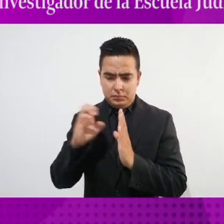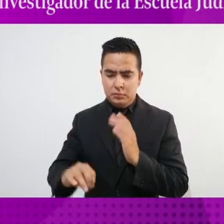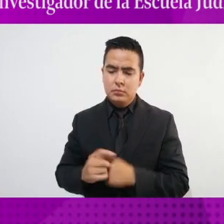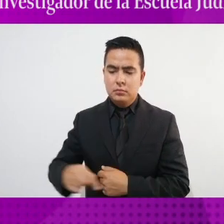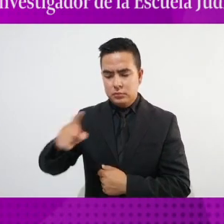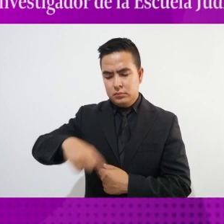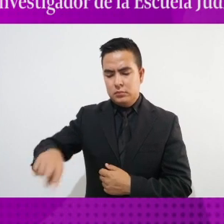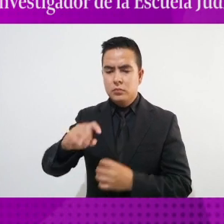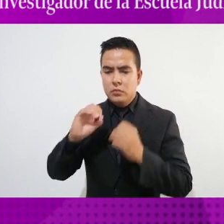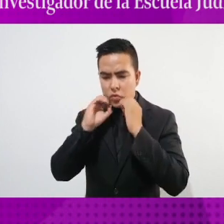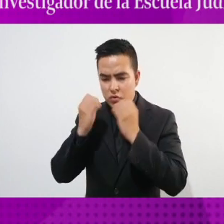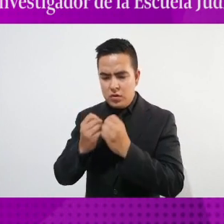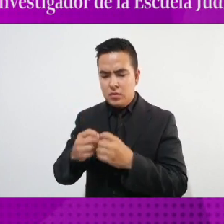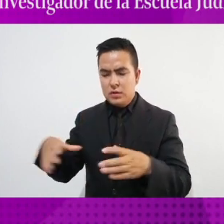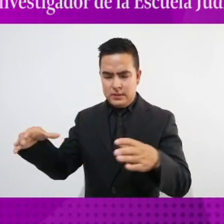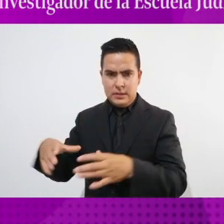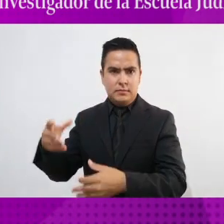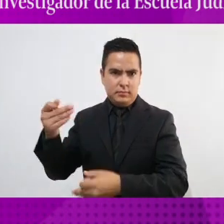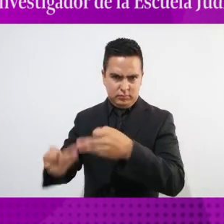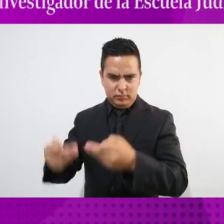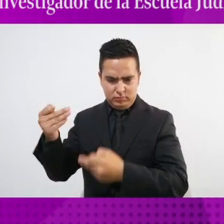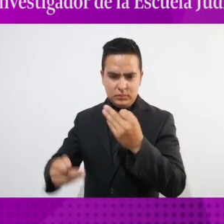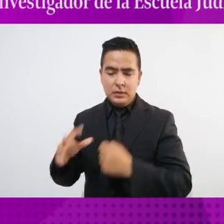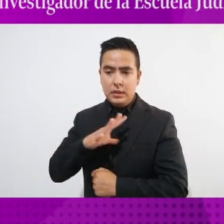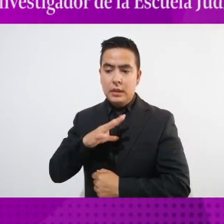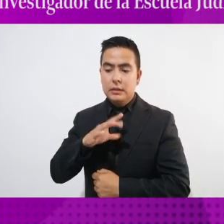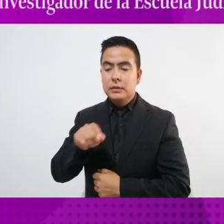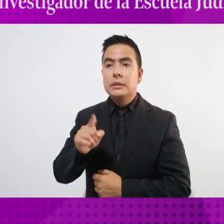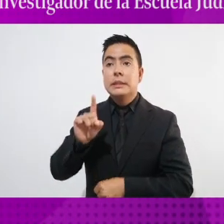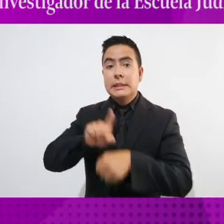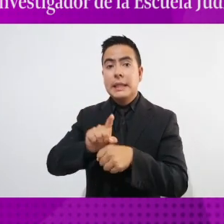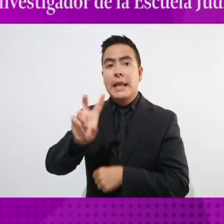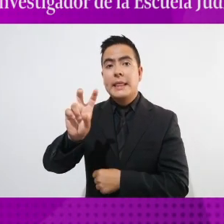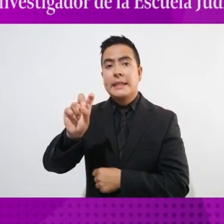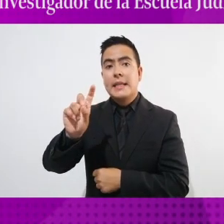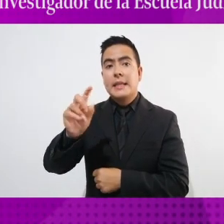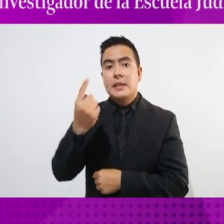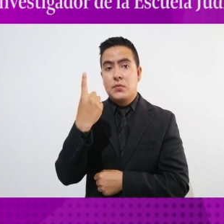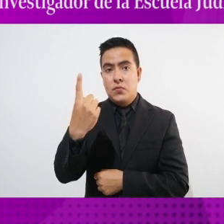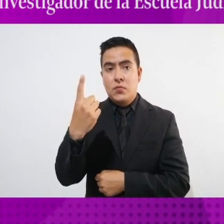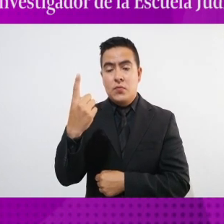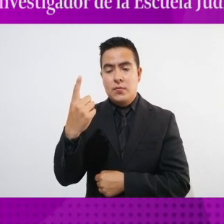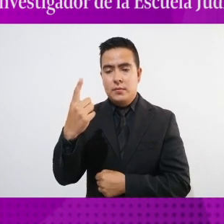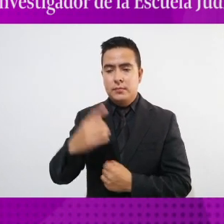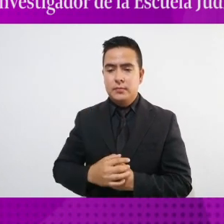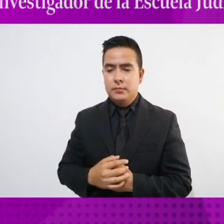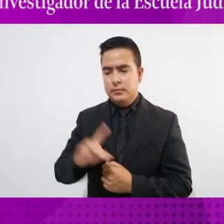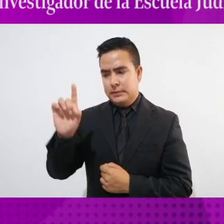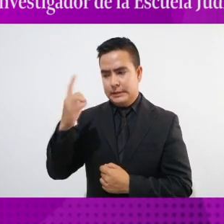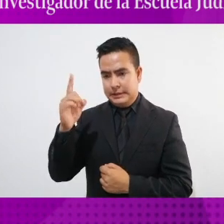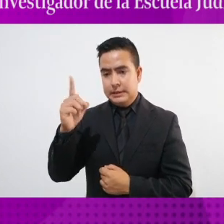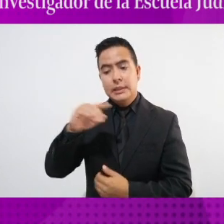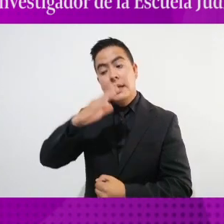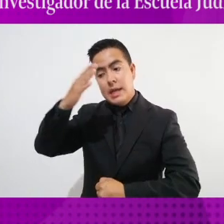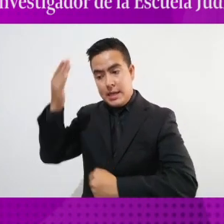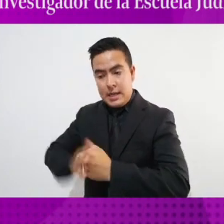integran el órgano legislativo en Coahuila, pues concluyen su periodo el día 31 de diciembre de